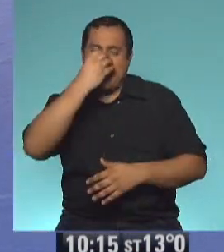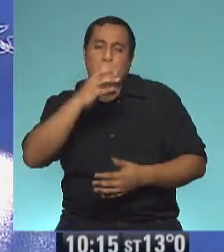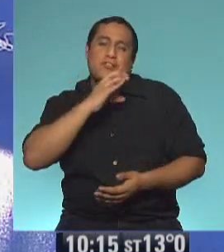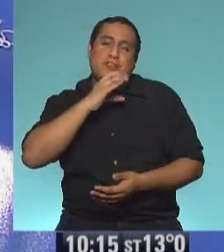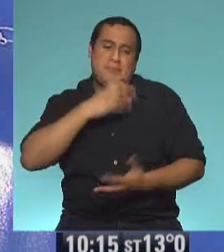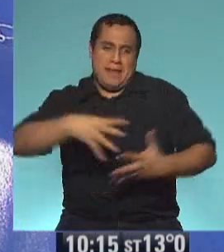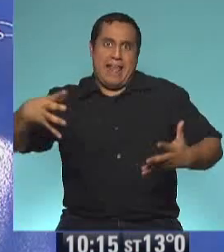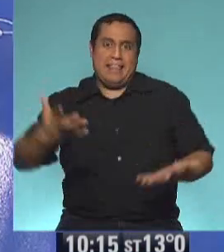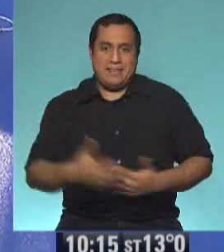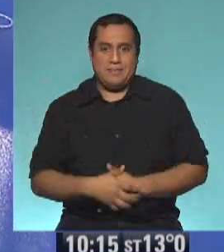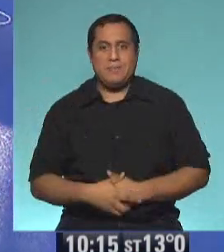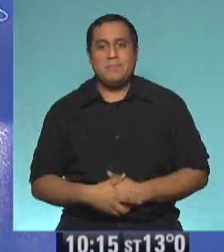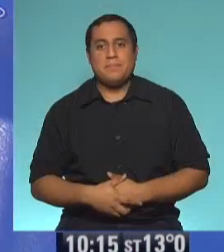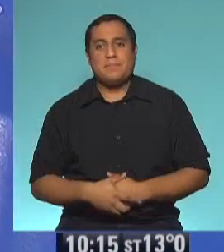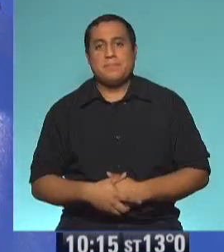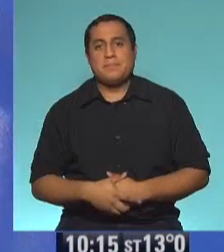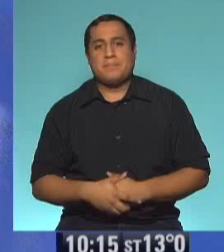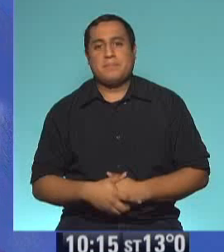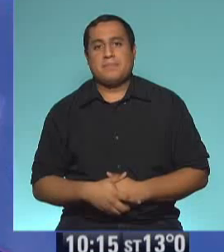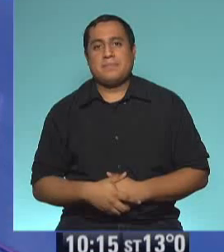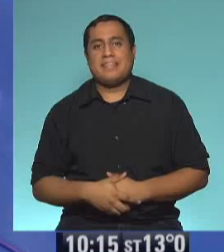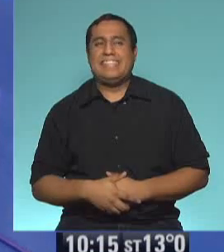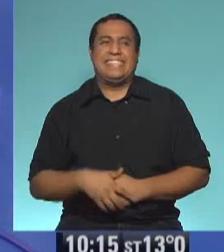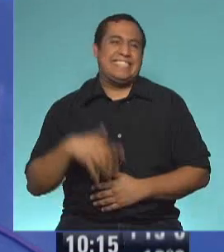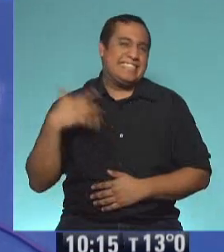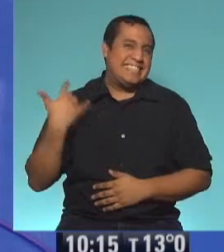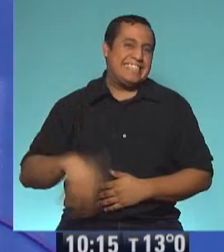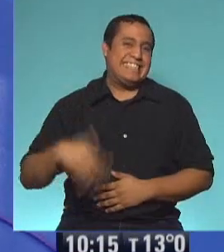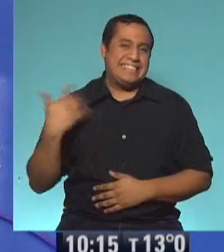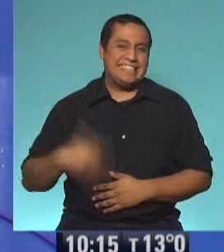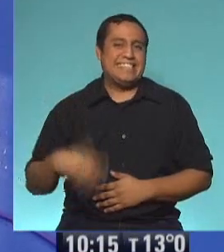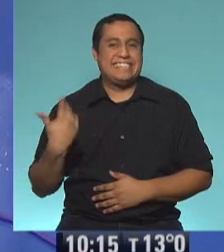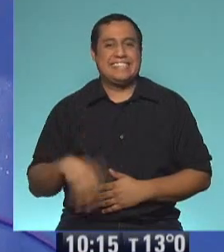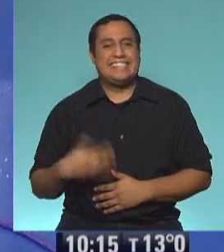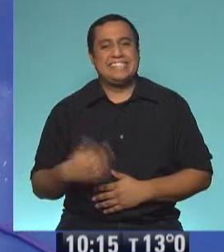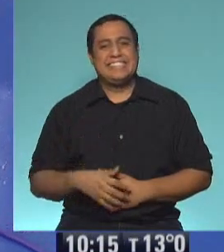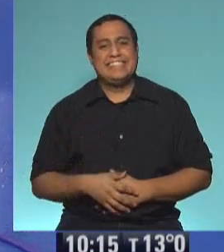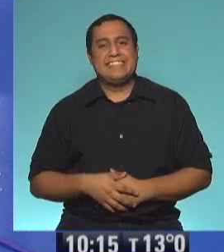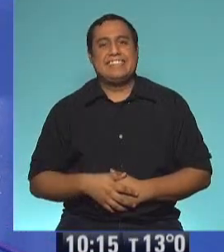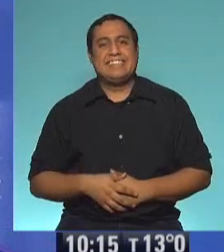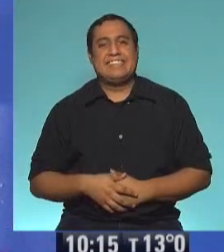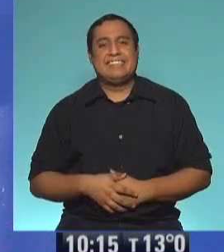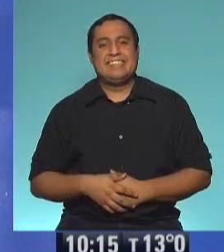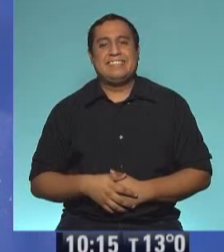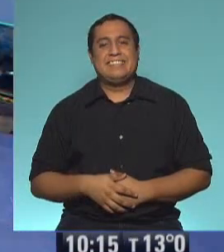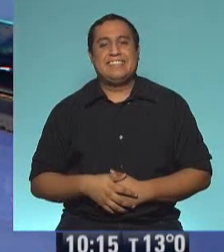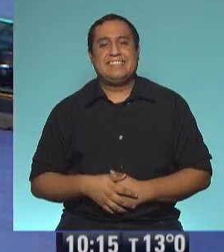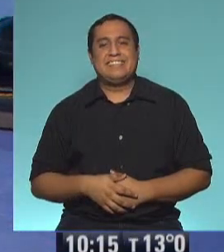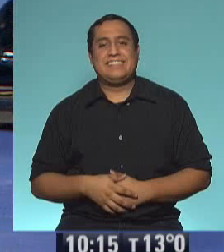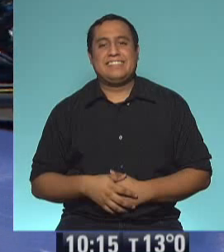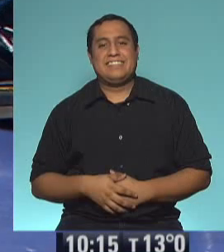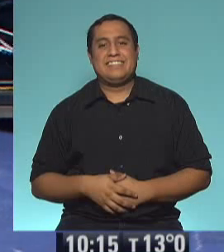Pan. Queso con salame. Pan. Ay, ay, ay, ay, ay, ay. Dicen que sí, dicen que